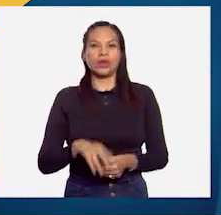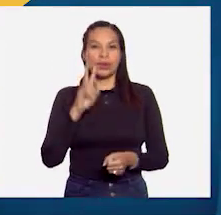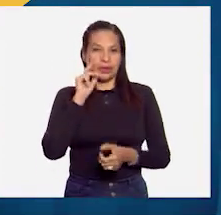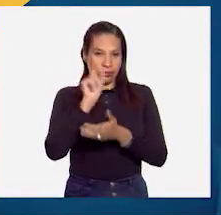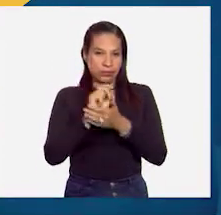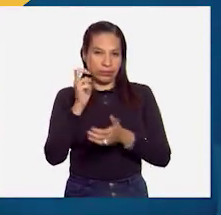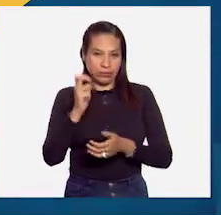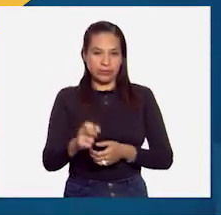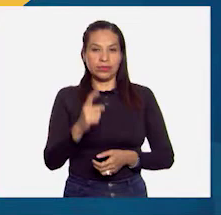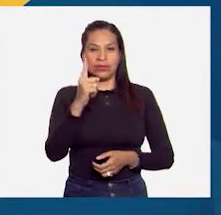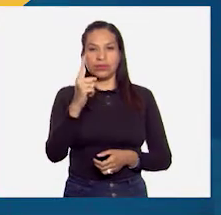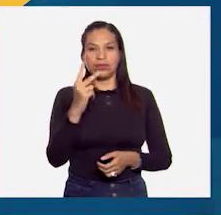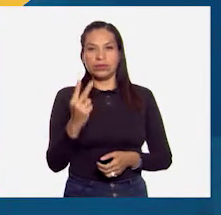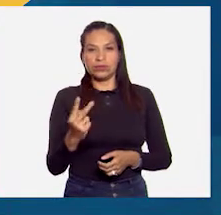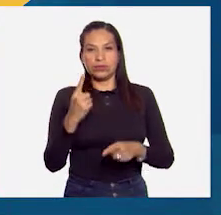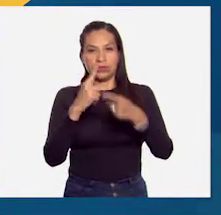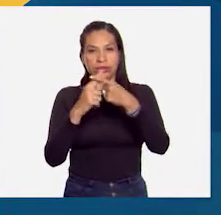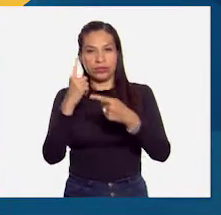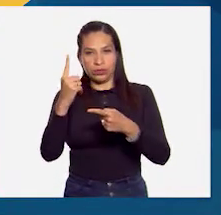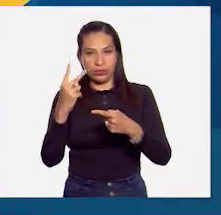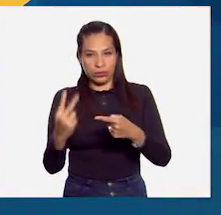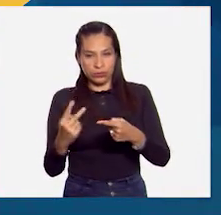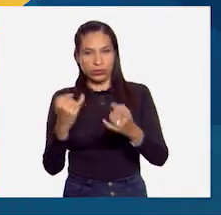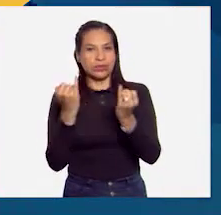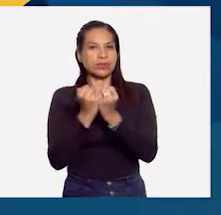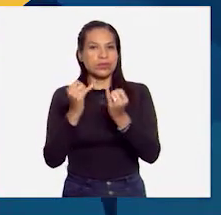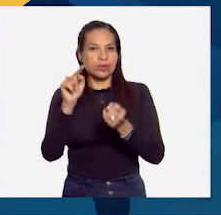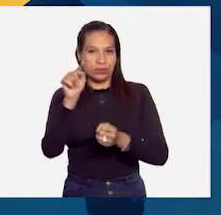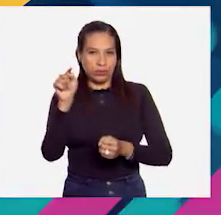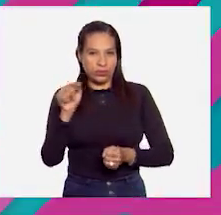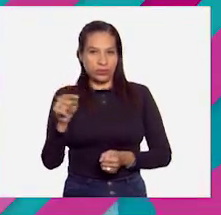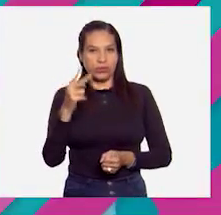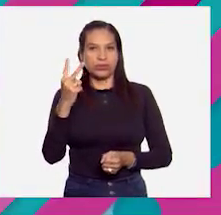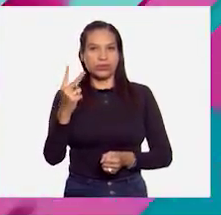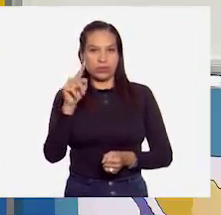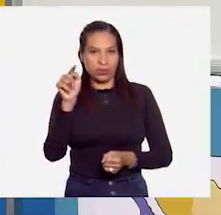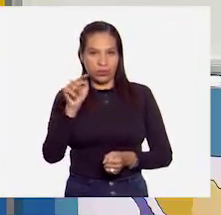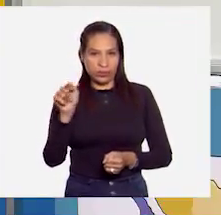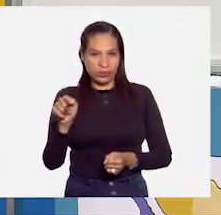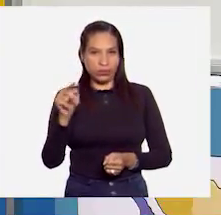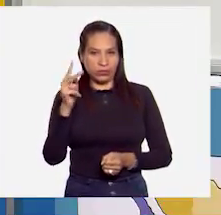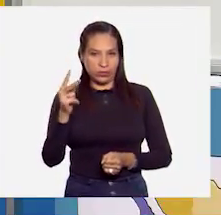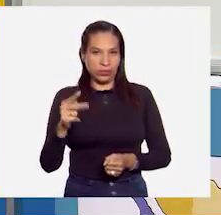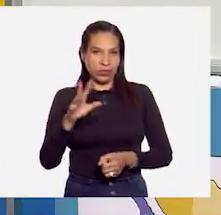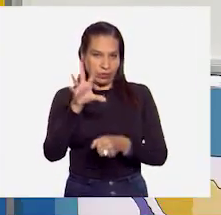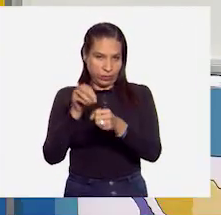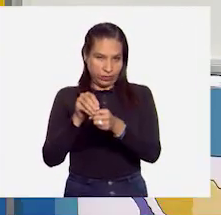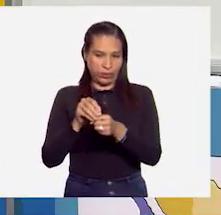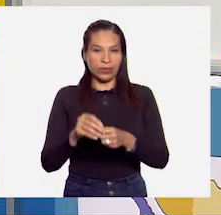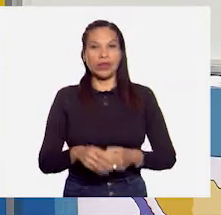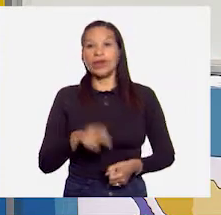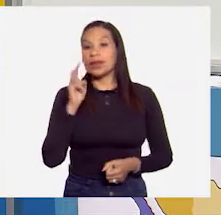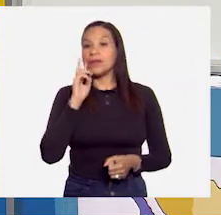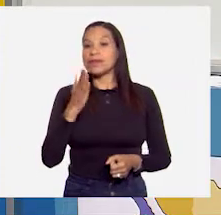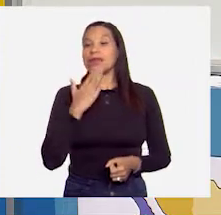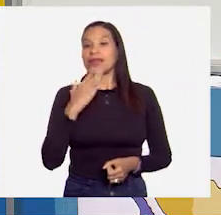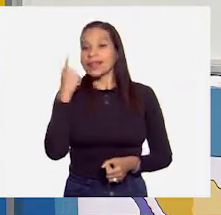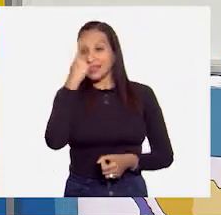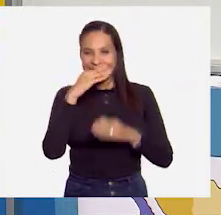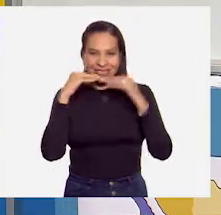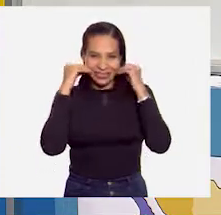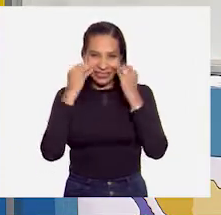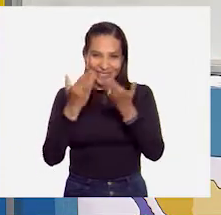así. Un medio más un medio es igual a un entero. Muy bien. Te ganaste una carita